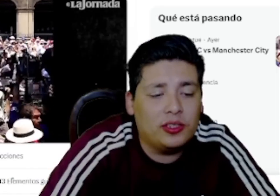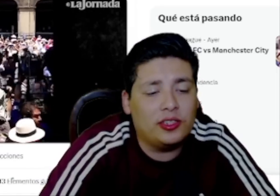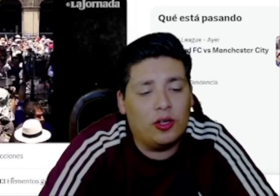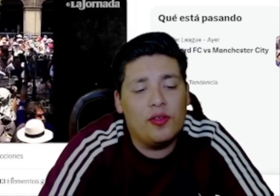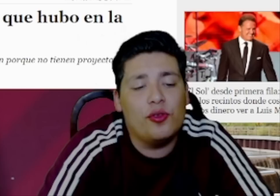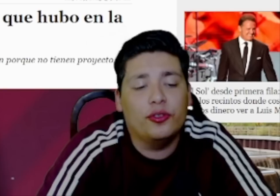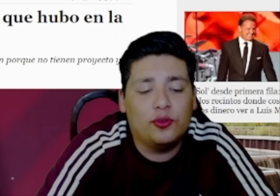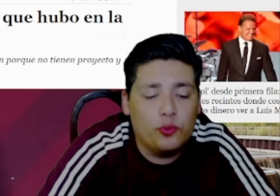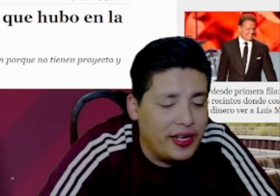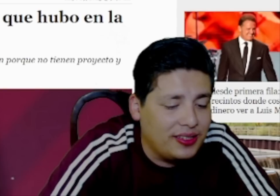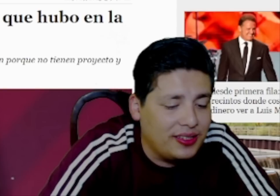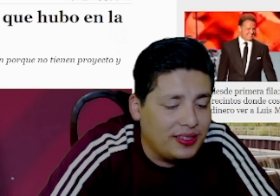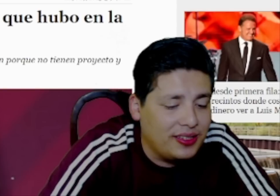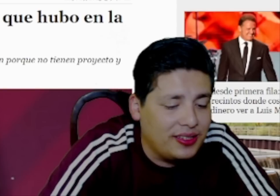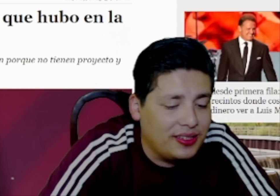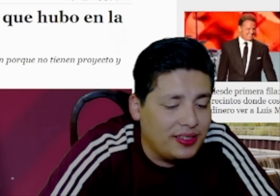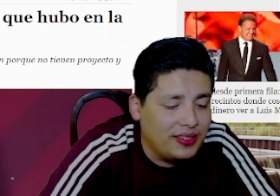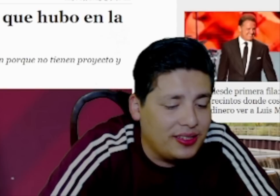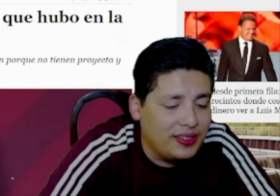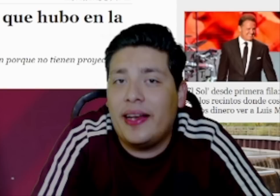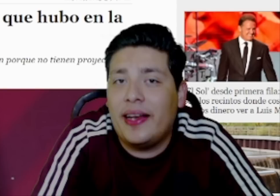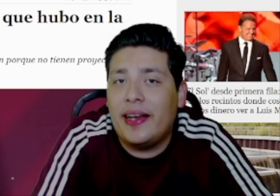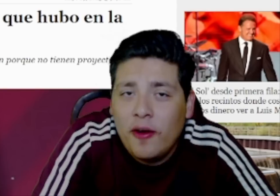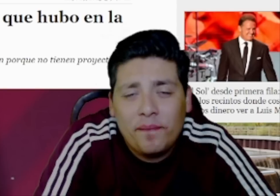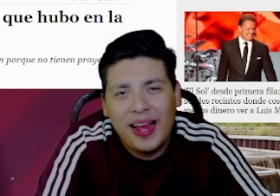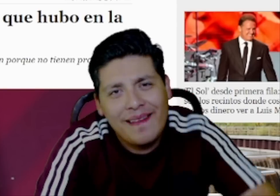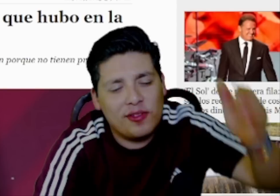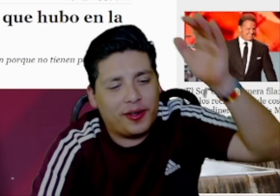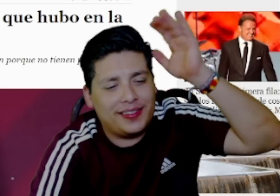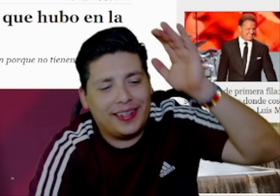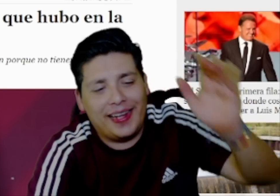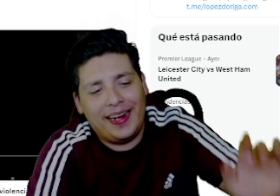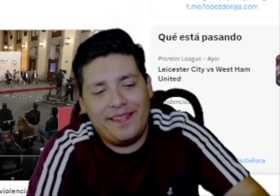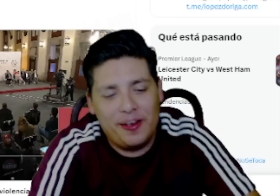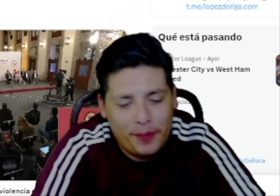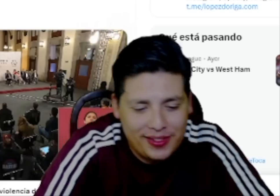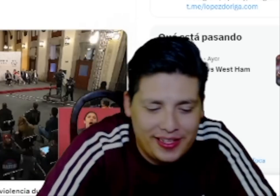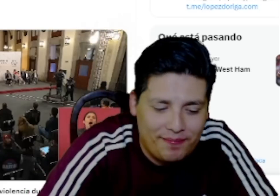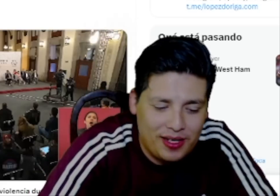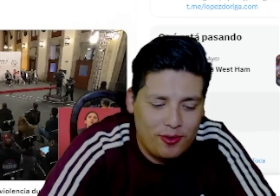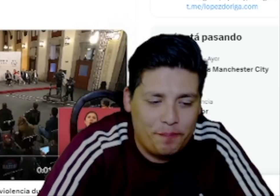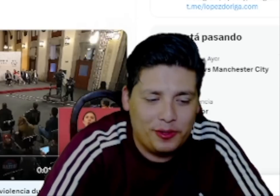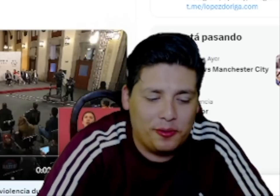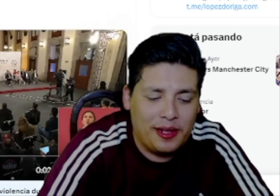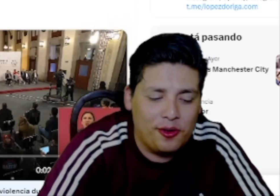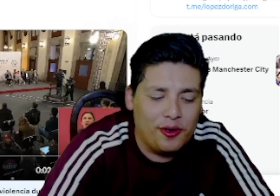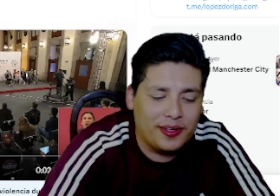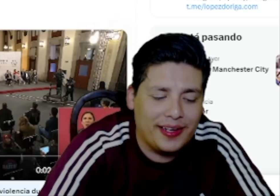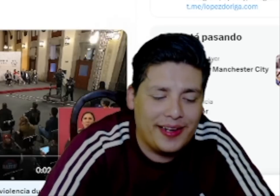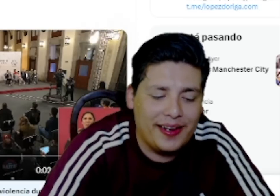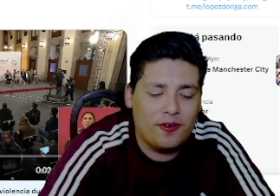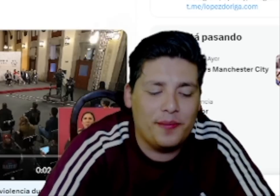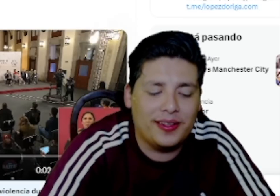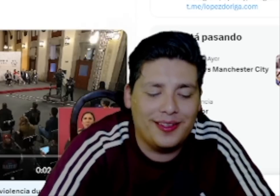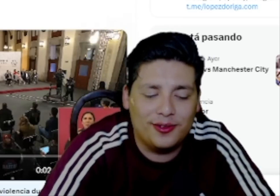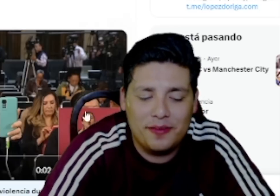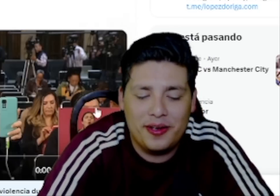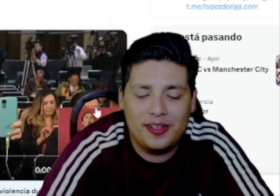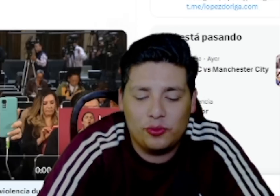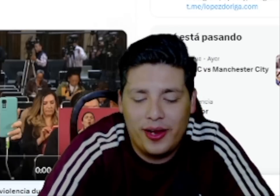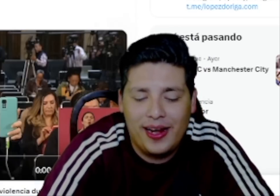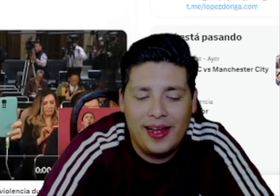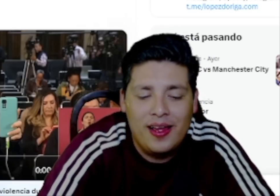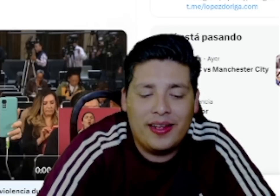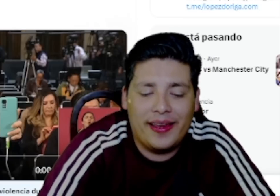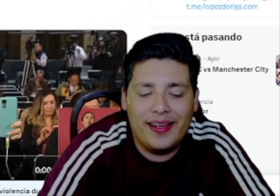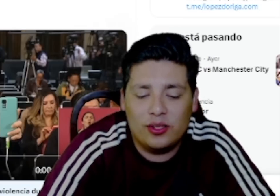la oposición, nos muestra su autoritarismo. Tanto que se quejan del presidente López Obrador, que quiere convertirnos